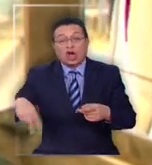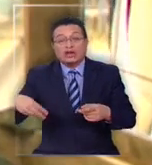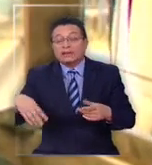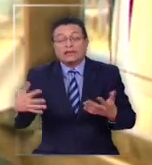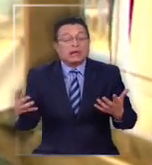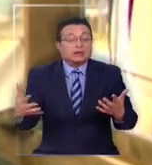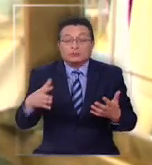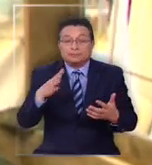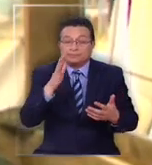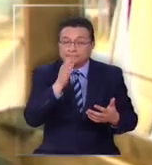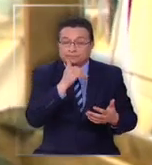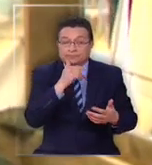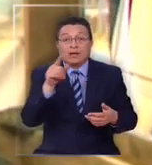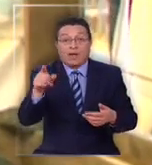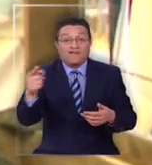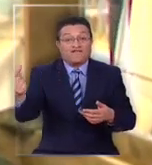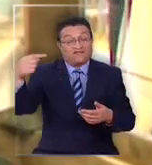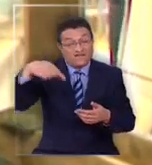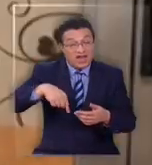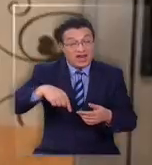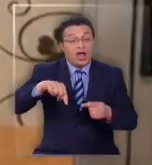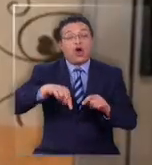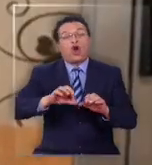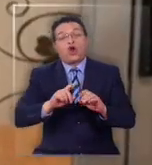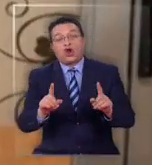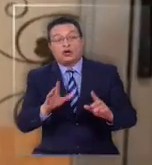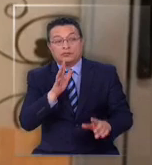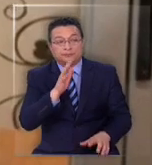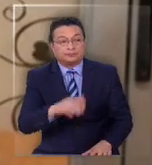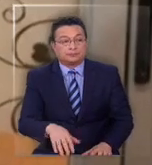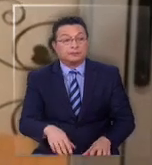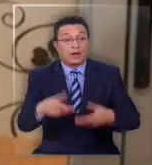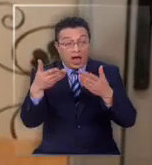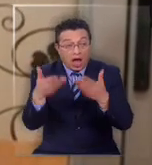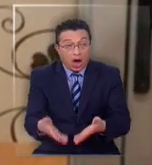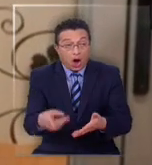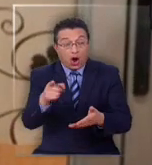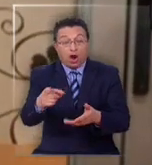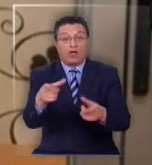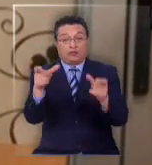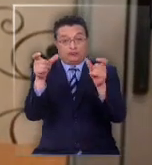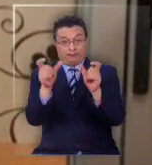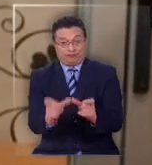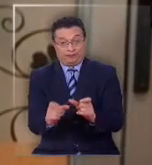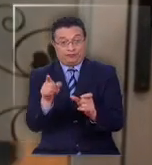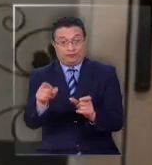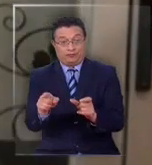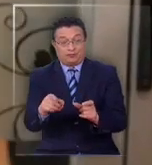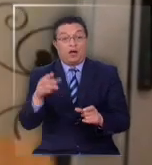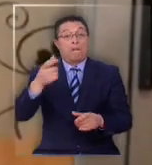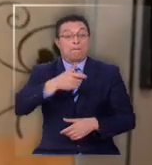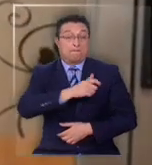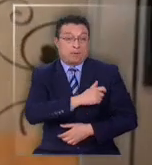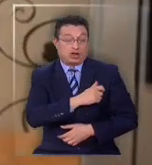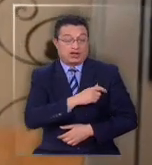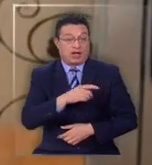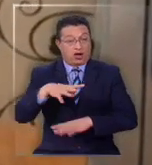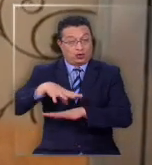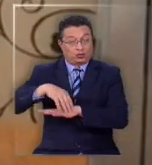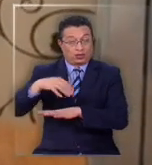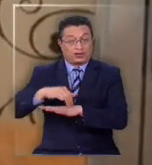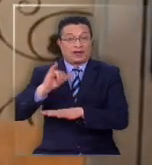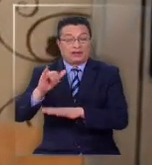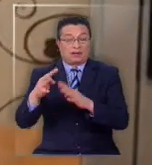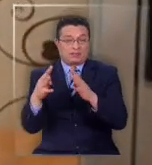respecto a eso, si ellos vienen acá o no. Actualmente están custodiados tanto por la policía sueca como las